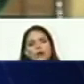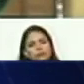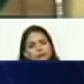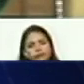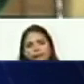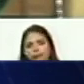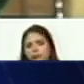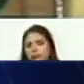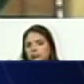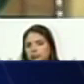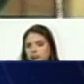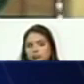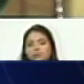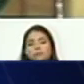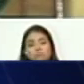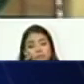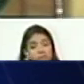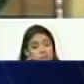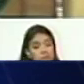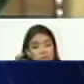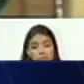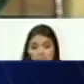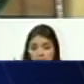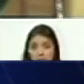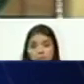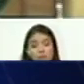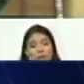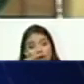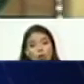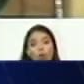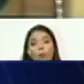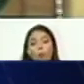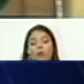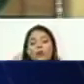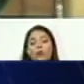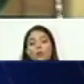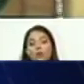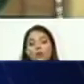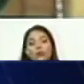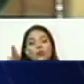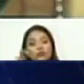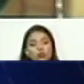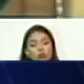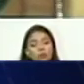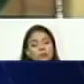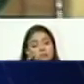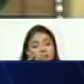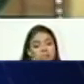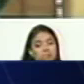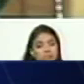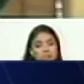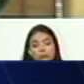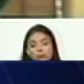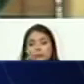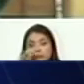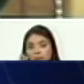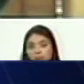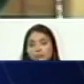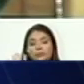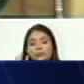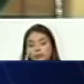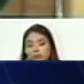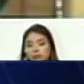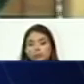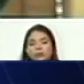paz, para alertar y denunciar a los pueblos hermanos del mundo sobre las maniobras y acciones que pretenden